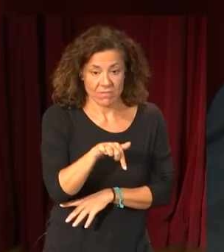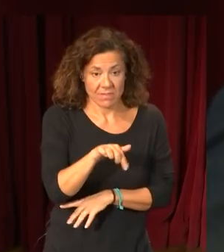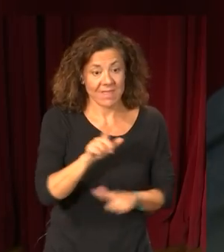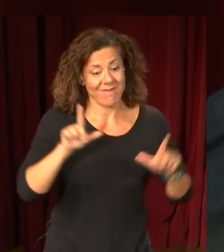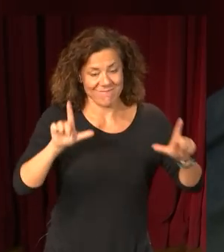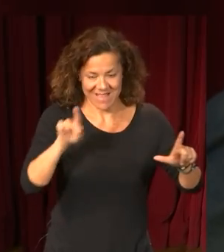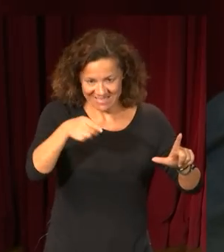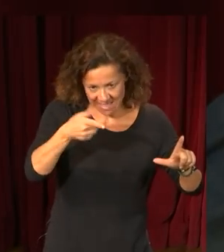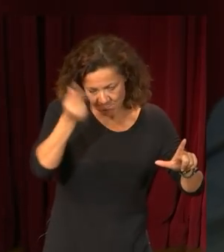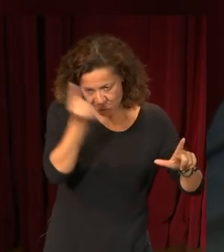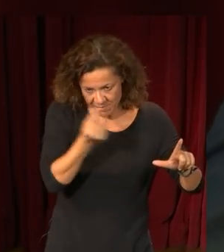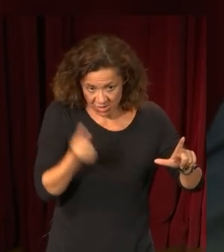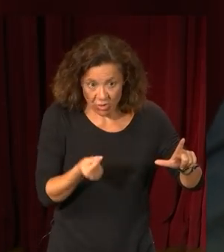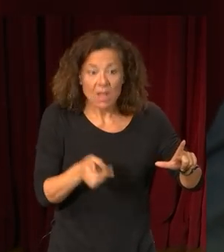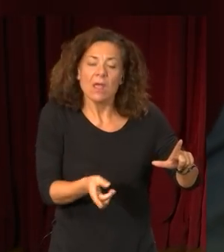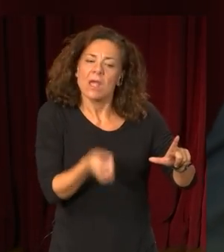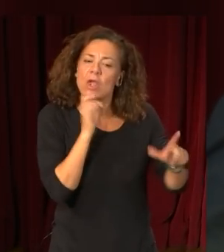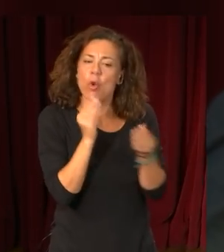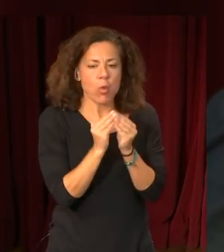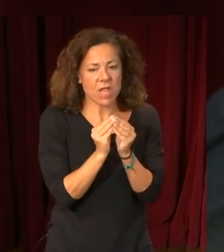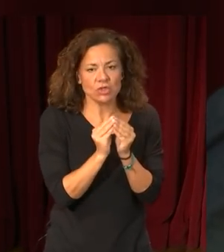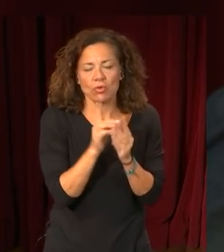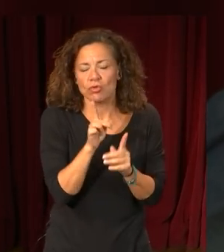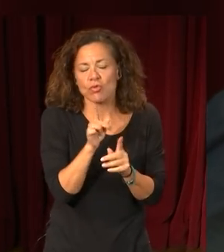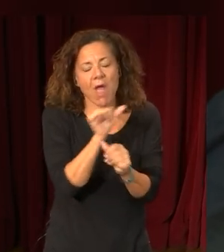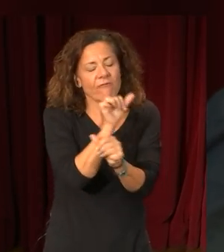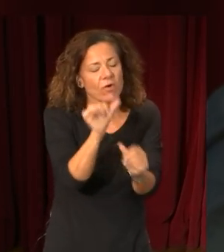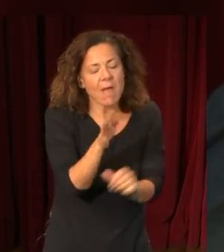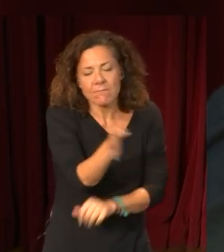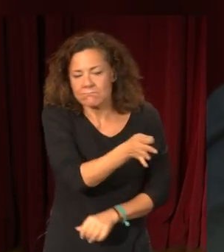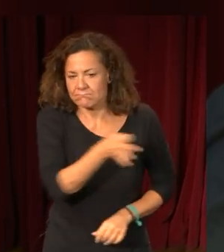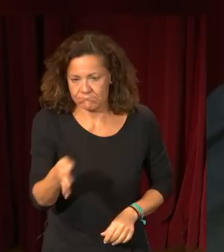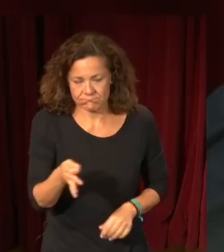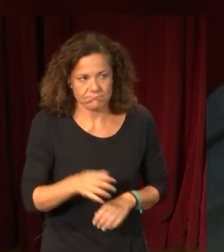bermejo y por haberlo hecho de una forma tan absolutamente brillante